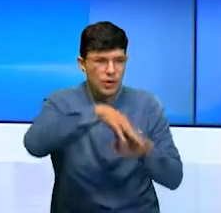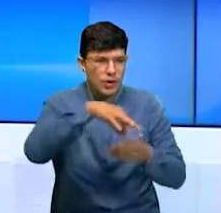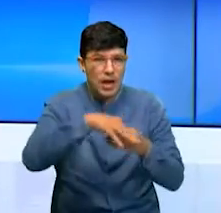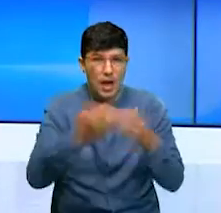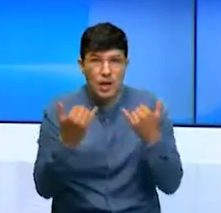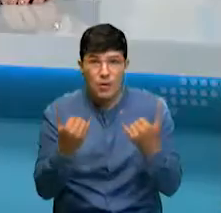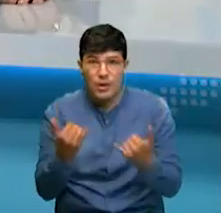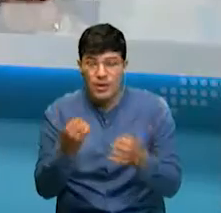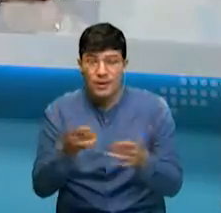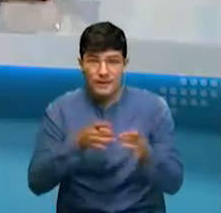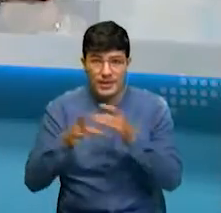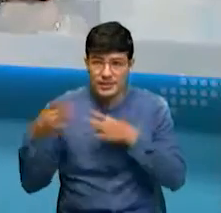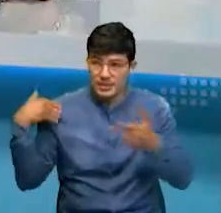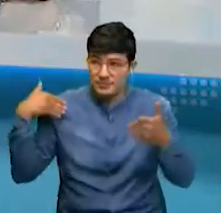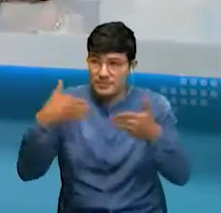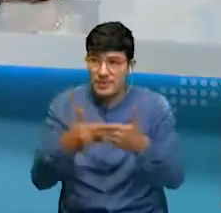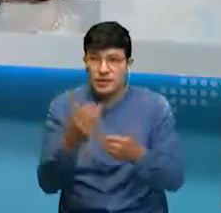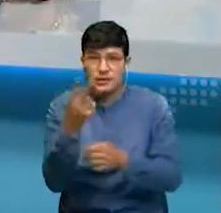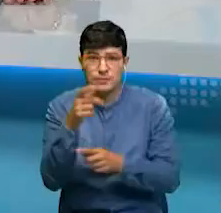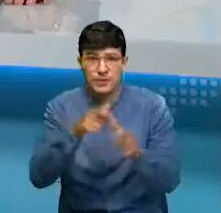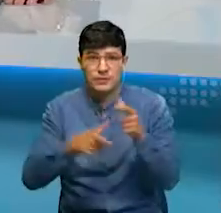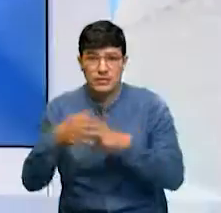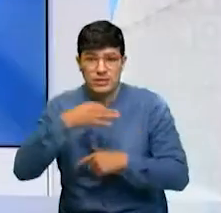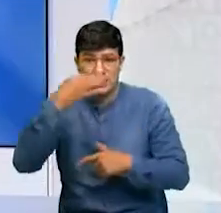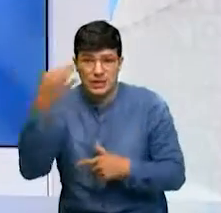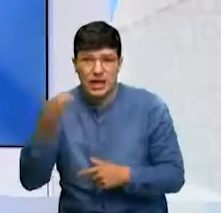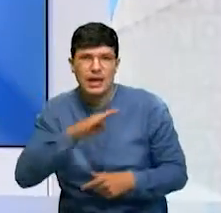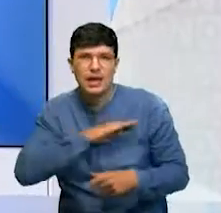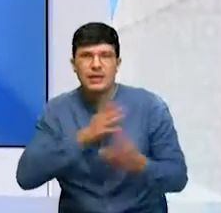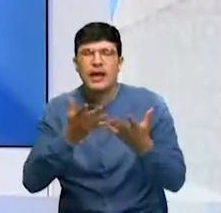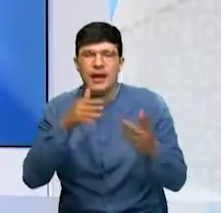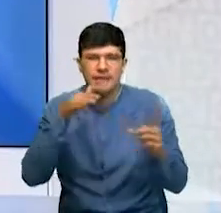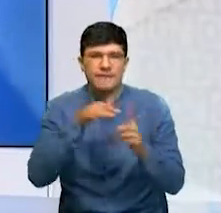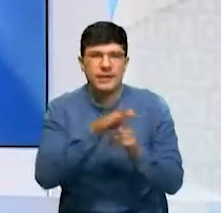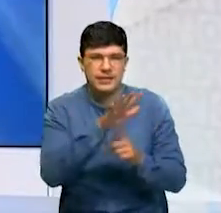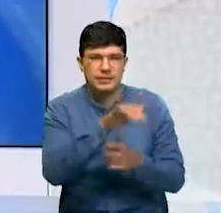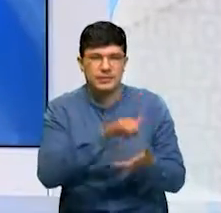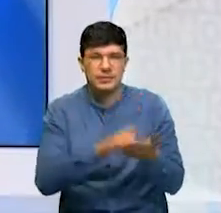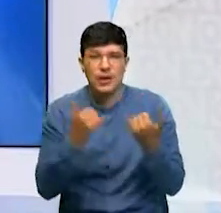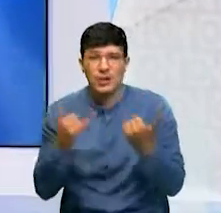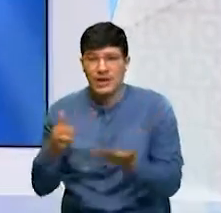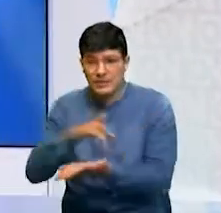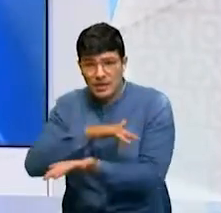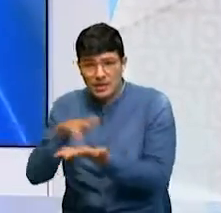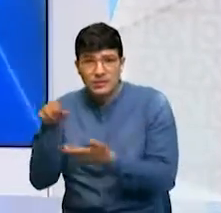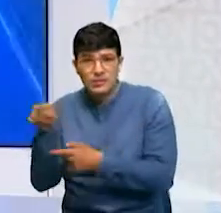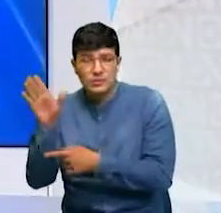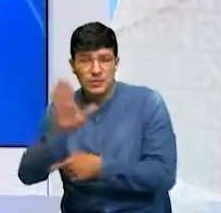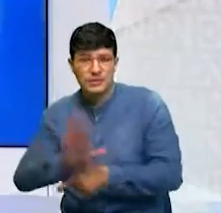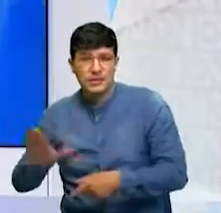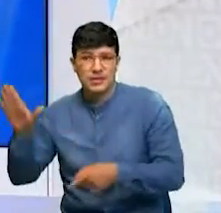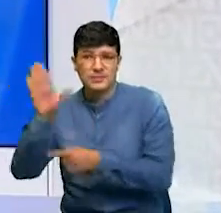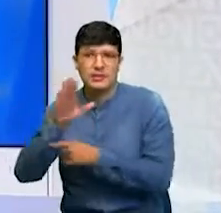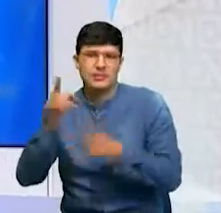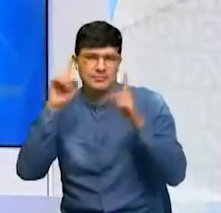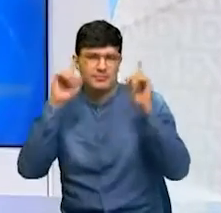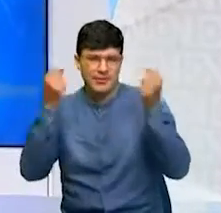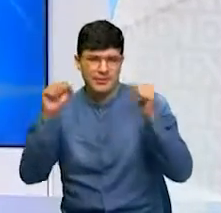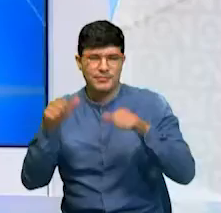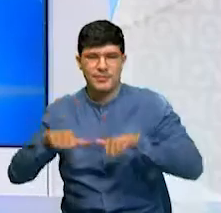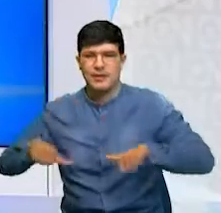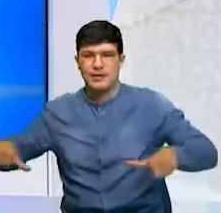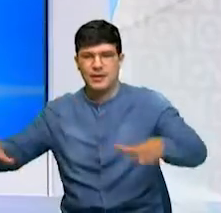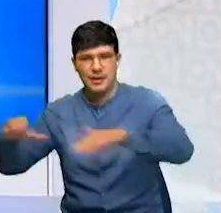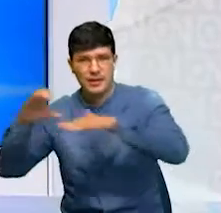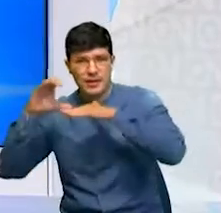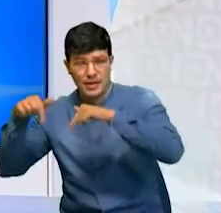víctimas de atentados por esta situación continúan las alertas en el departamento por las elecciones y hasta ahora preocupa la zona del catatumbo y